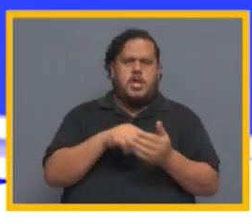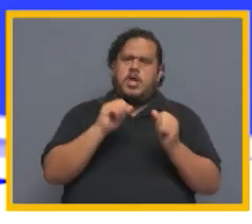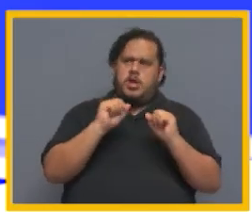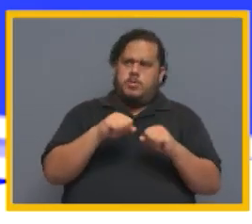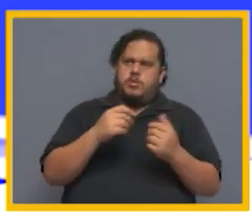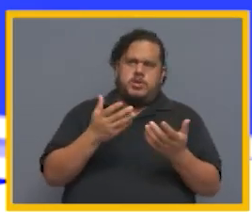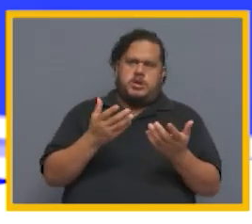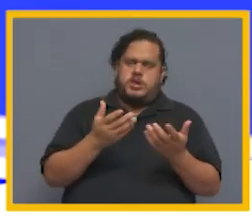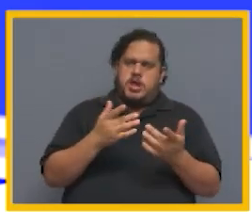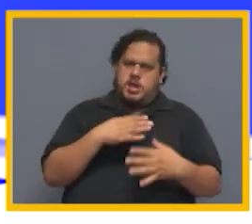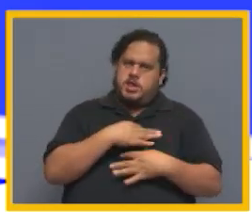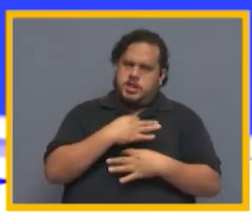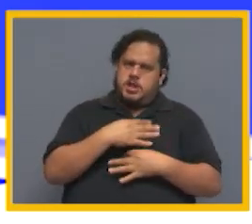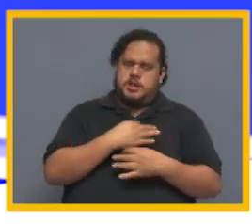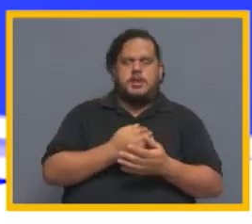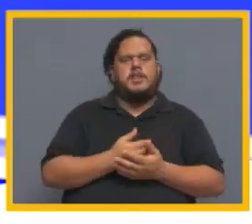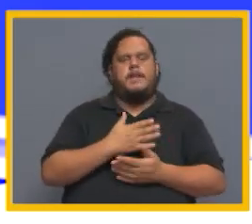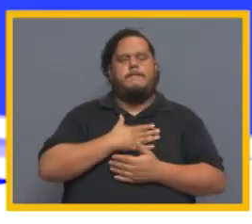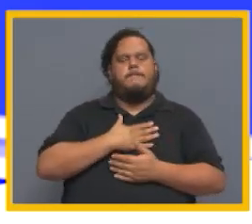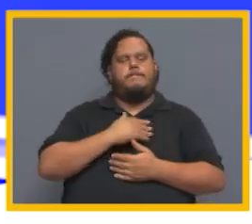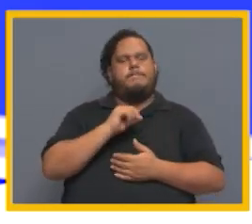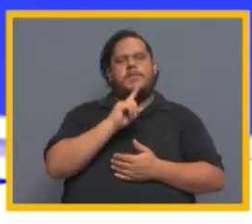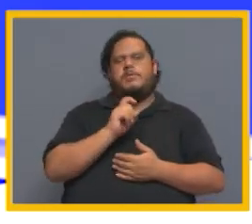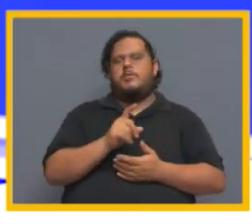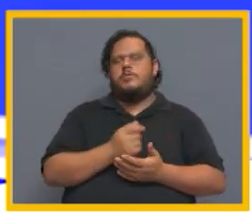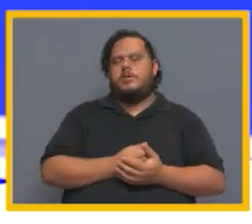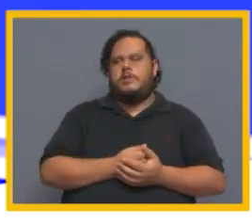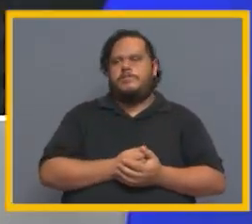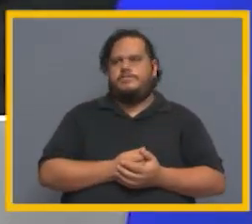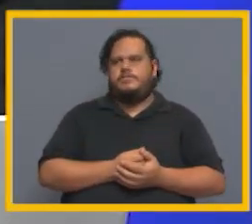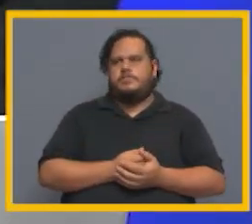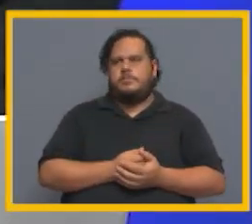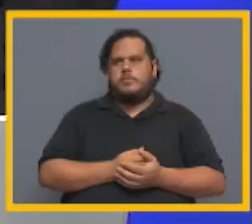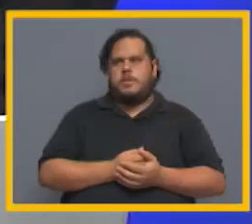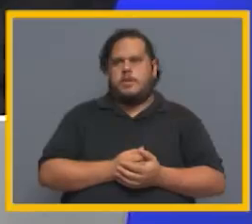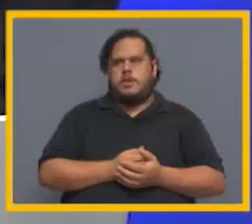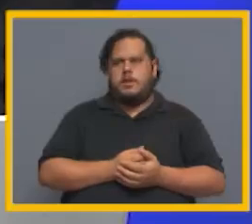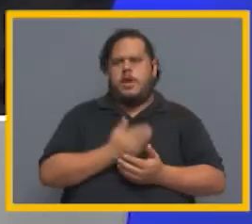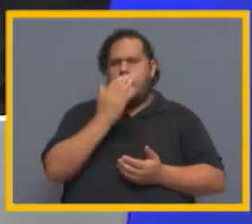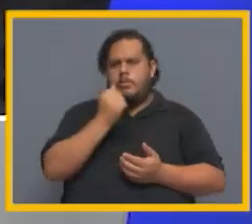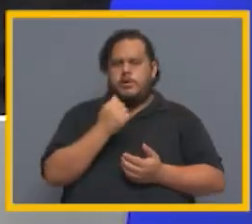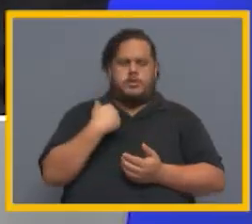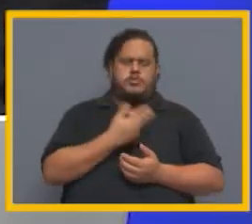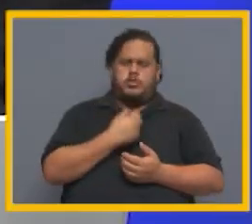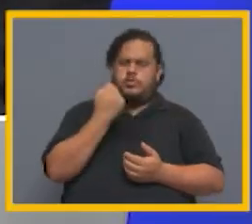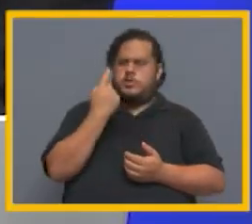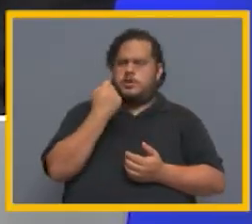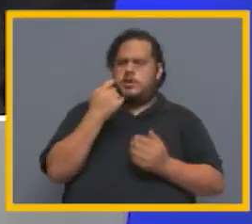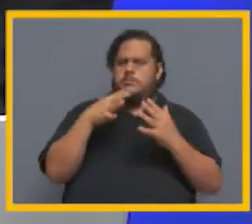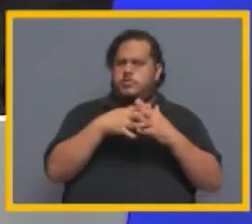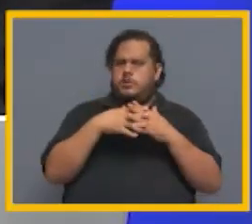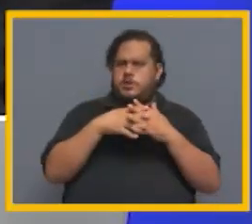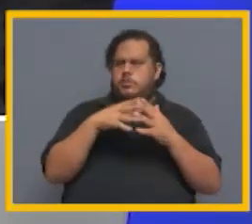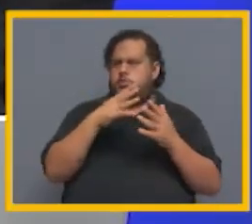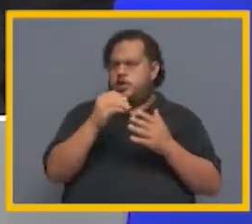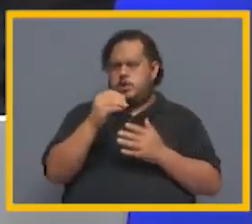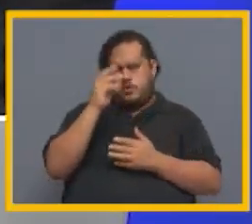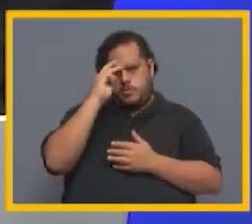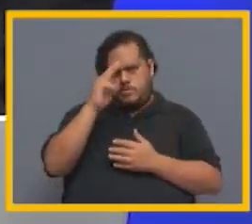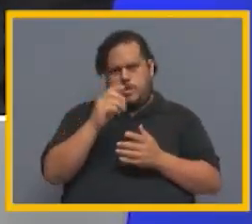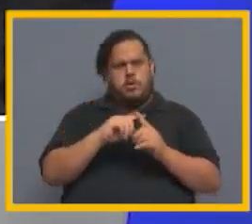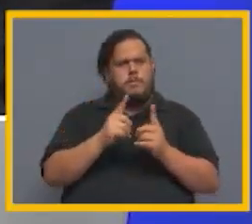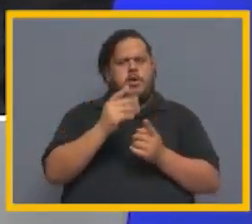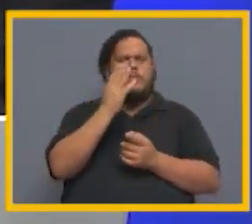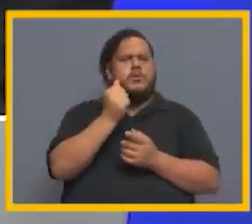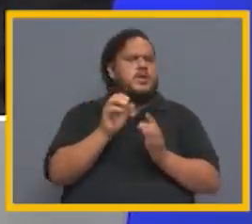ser interesante. Mi pregunta es, ¿por qué? Porque entendemos lo de Estados Unidos y lo de México, pero